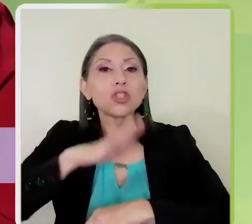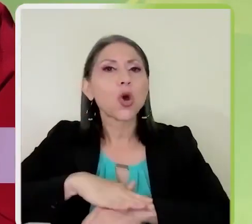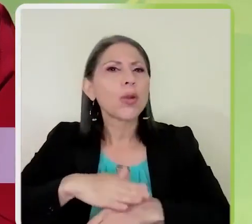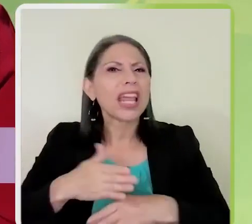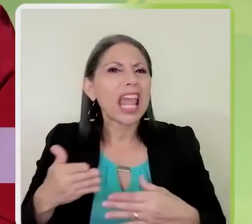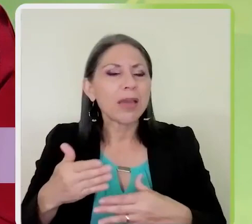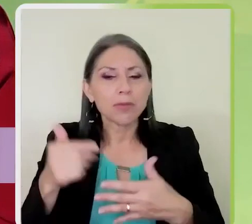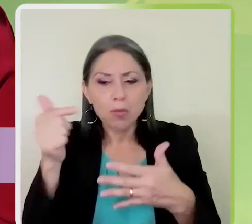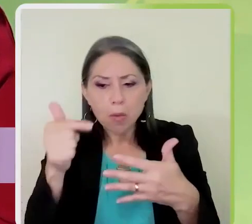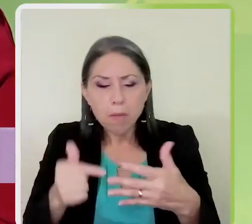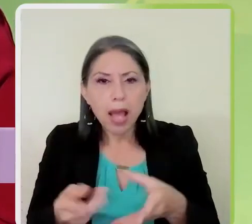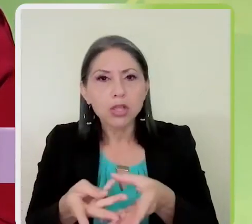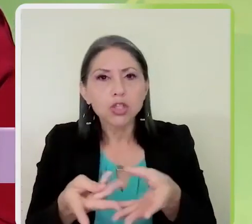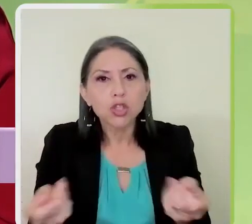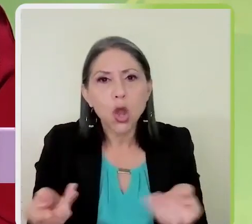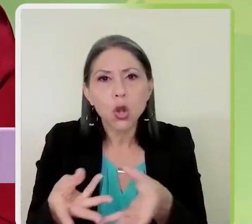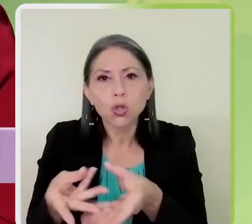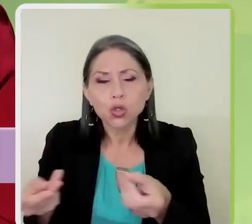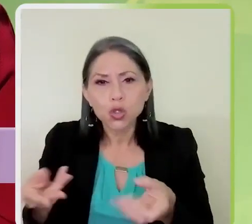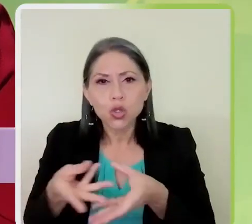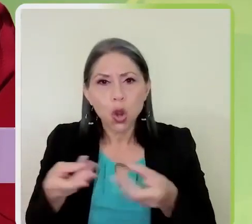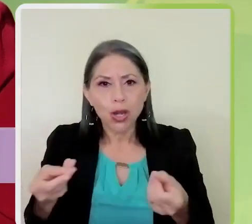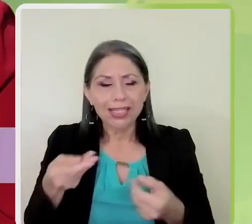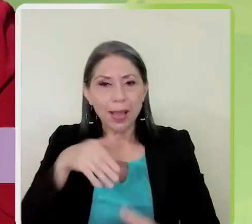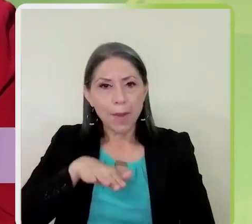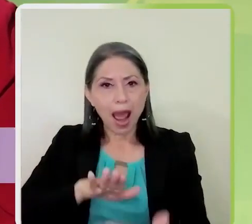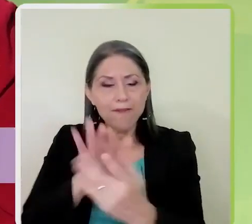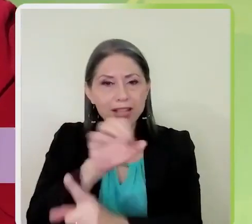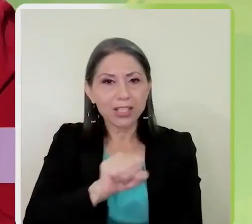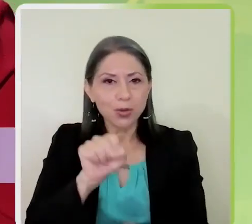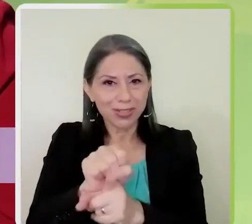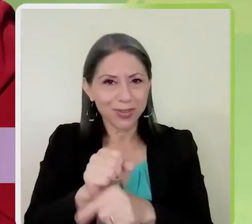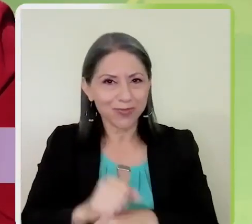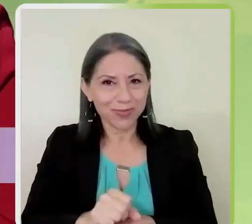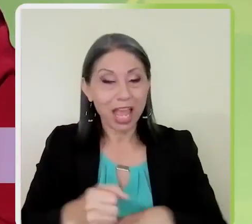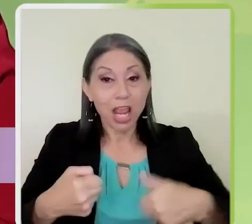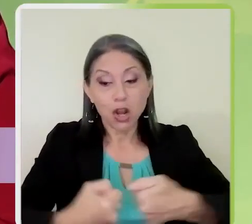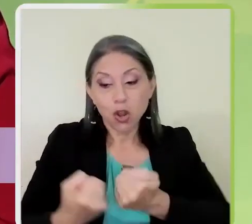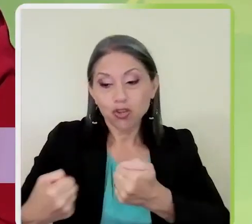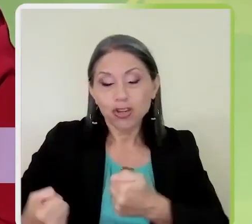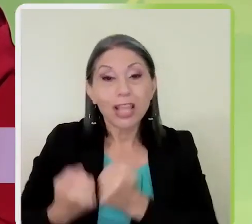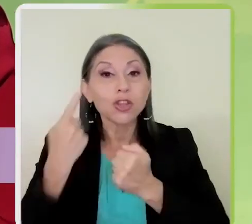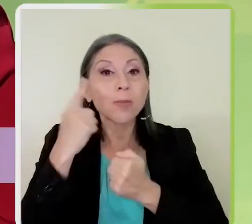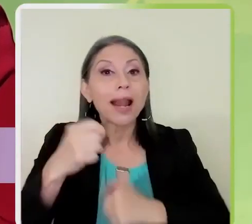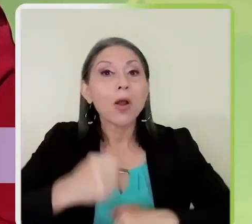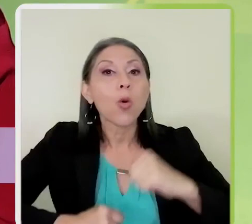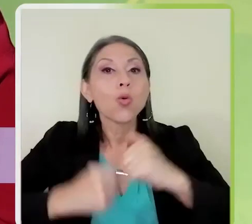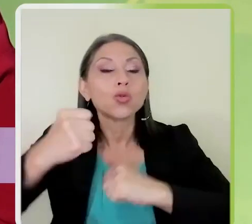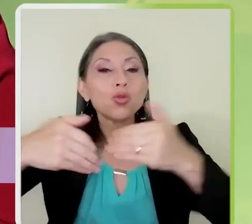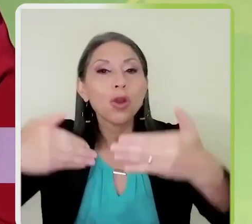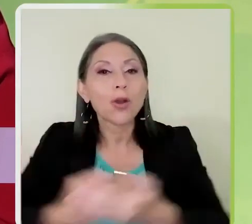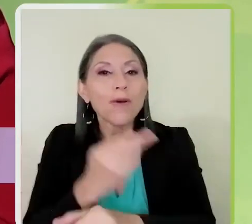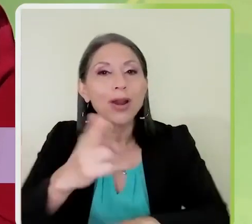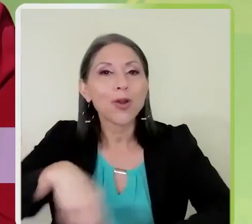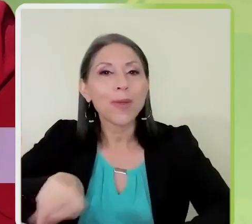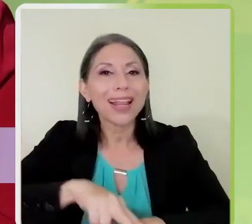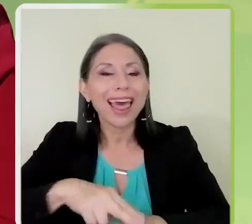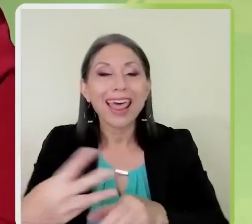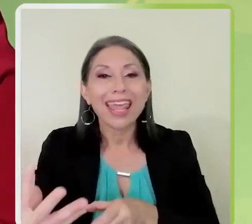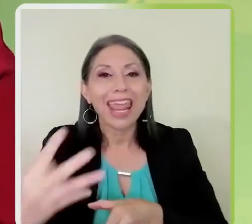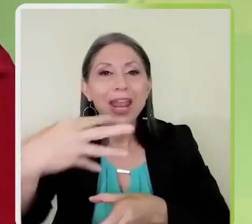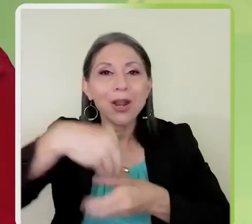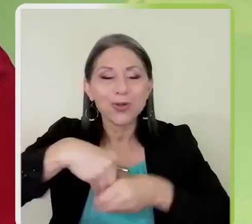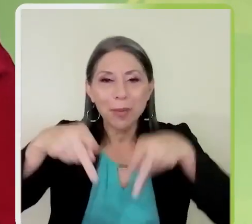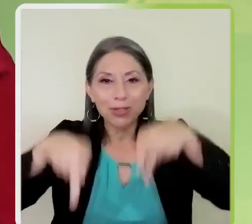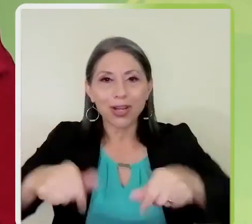sobre esas soluciones que debemos crear ante esta situación y los retos en la construcción de una nueva normalidad que incluya a